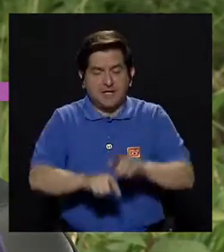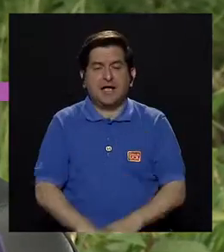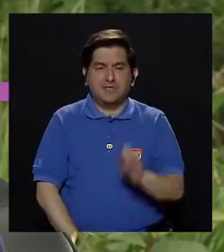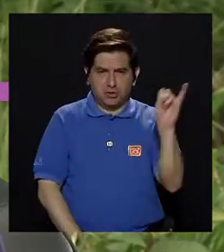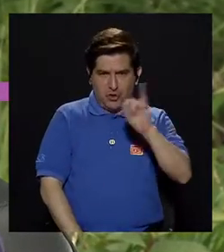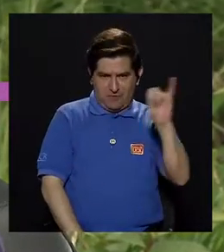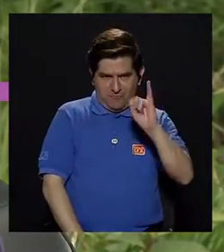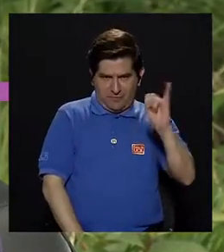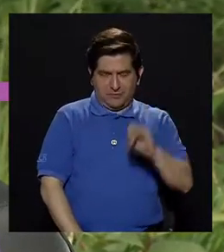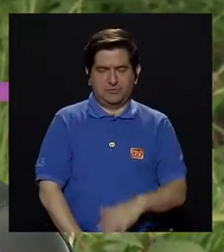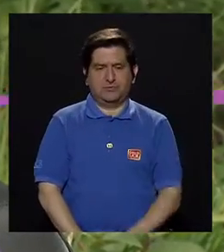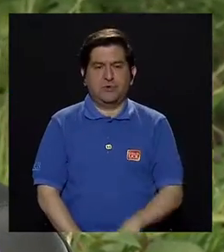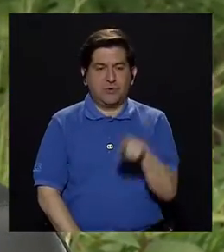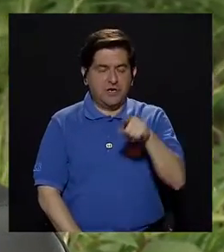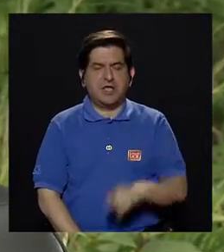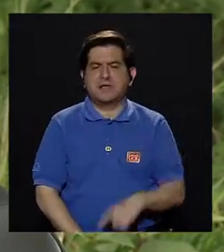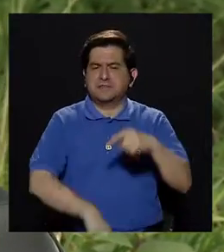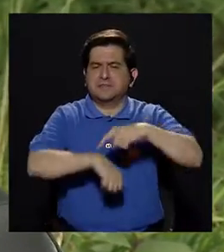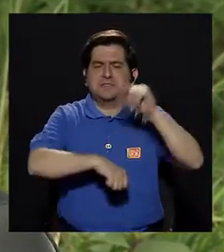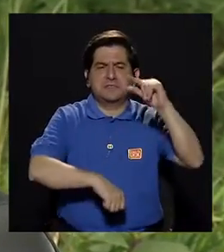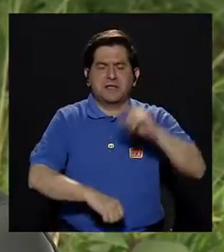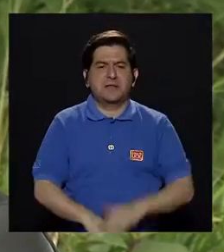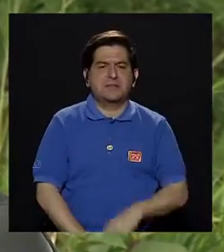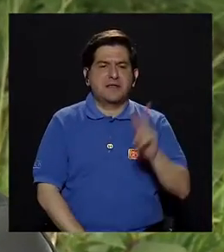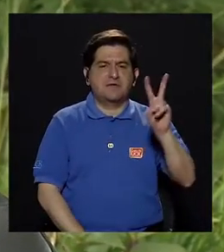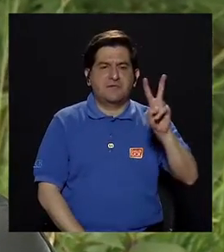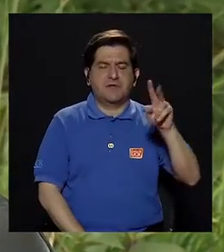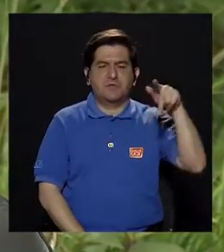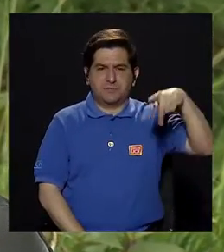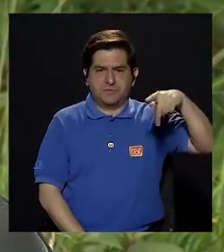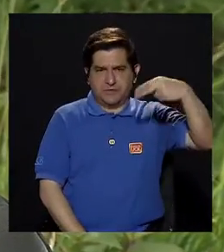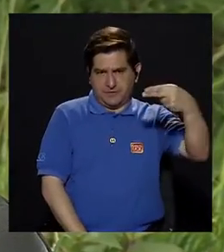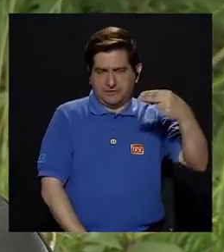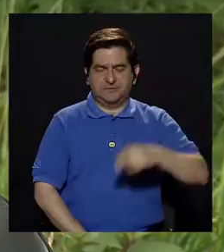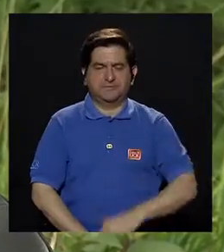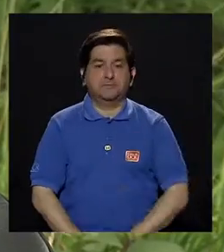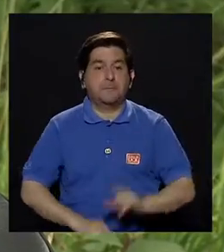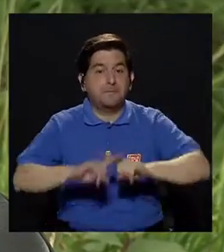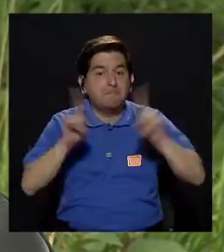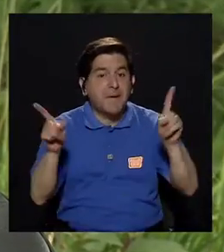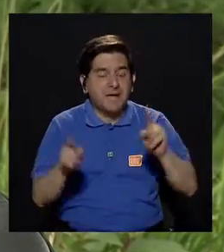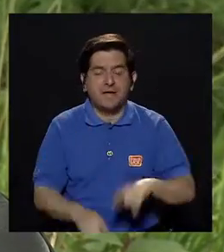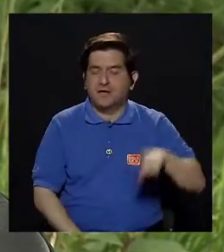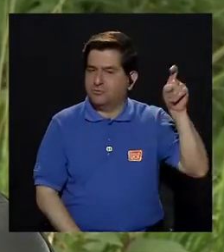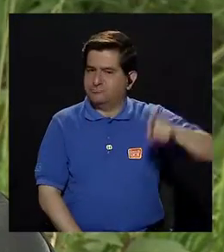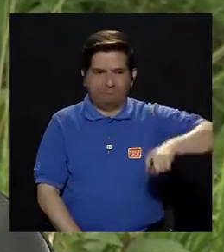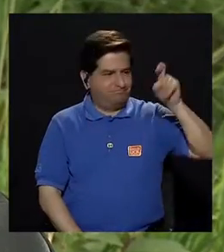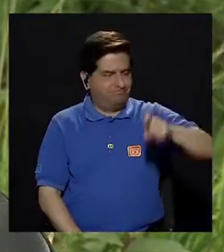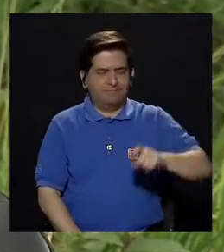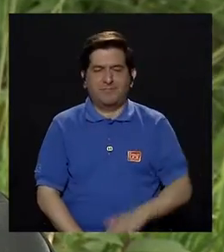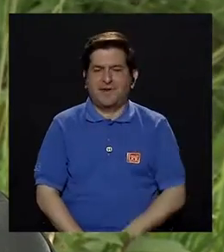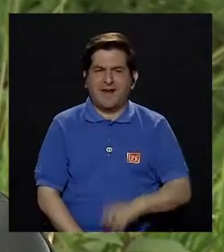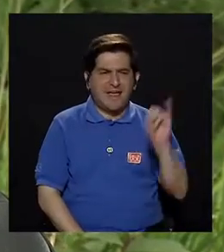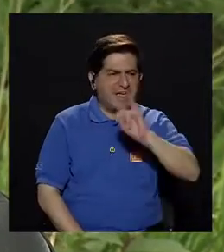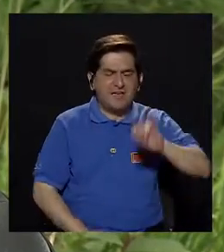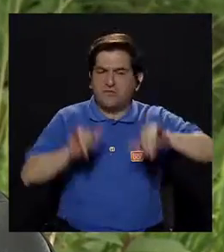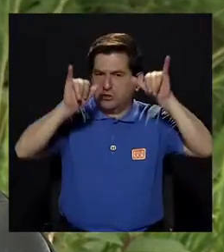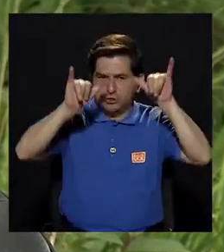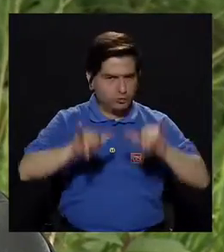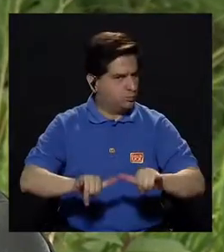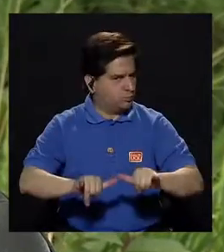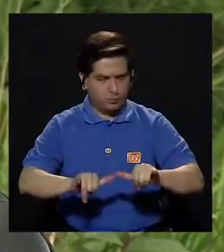una infección y que es transitoria para el virus de papiloma, ¿verdad? Entonces, pero no necesariamente esa infección se